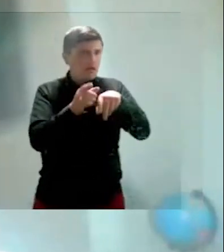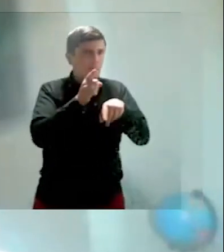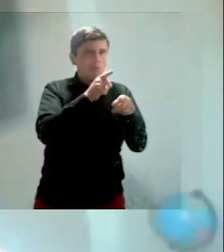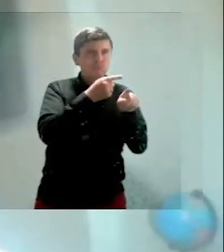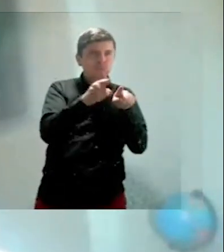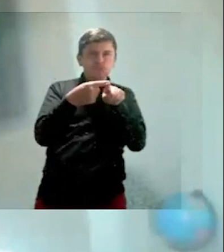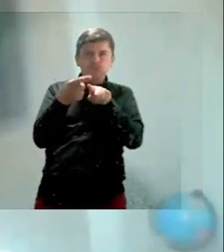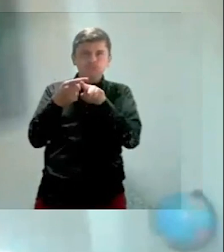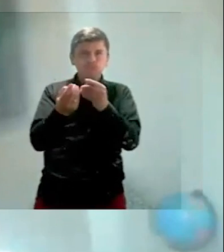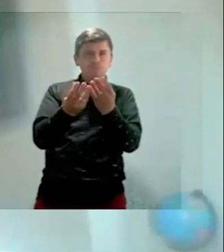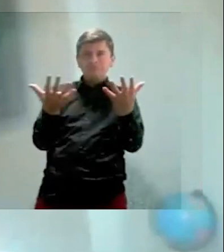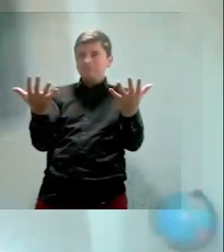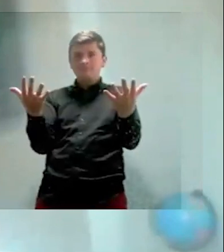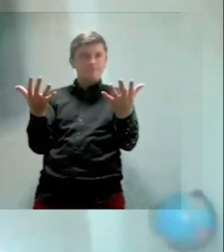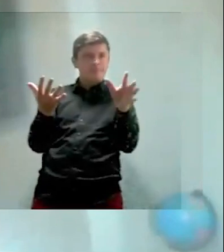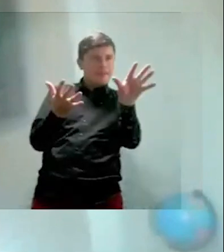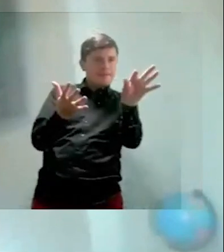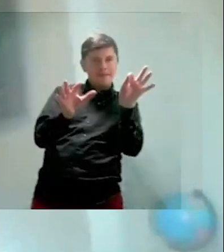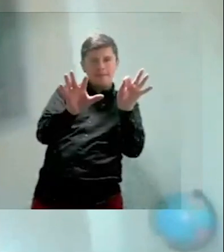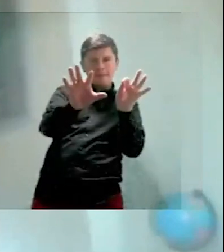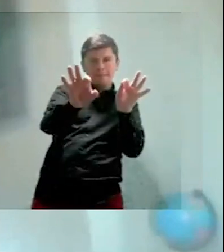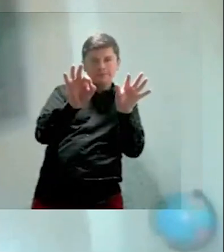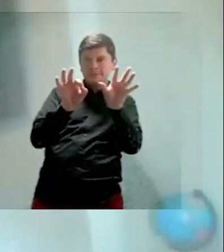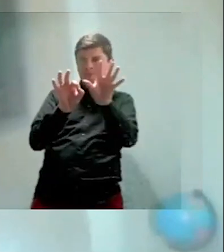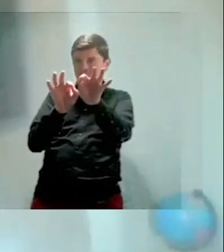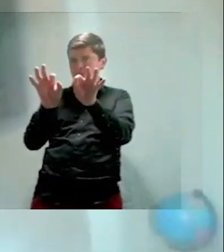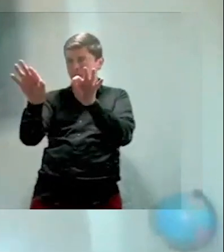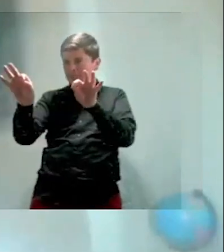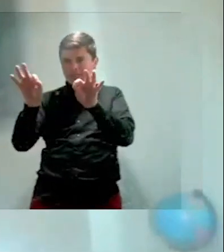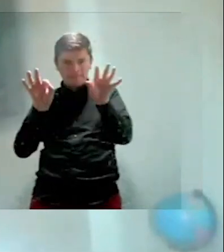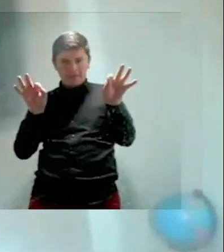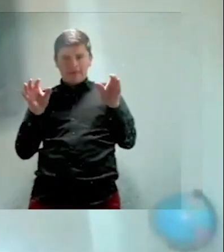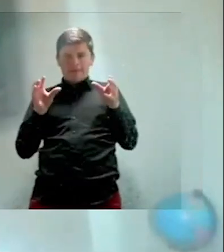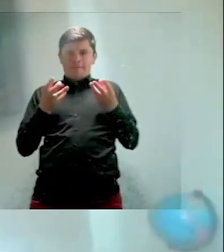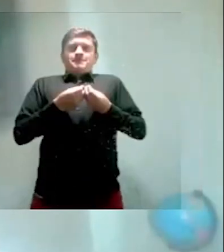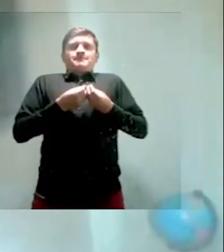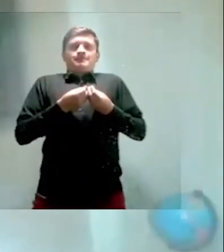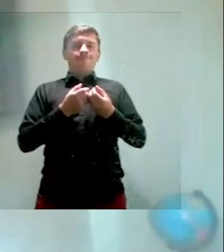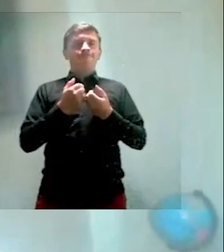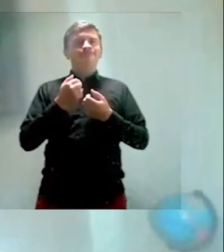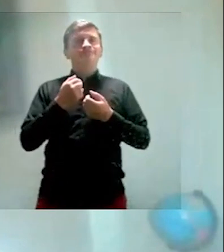sus fallas. El proceso de selección de tutelas es un proceso muy complejo